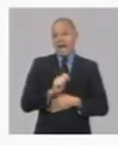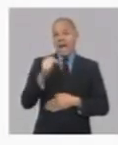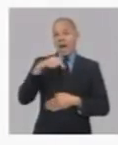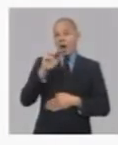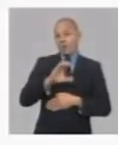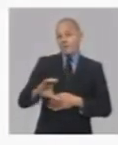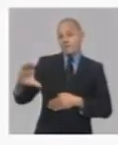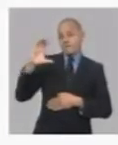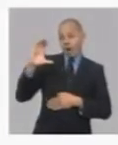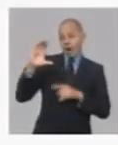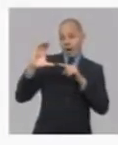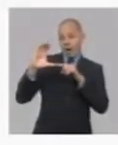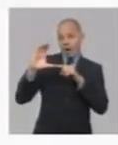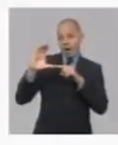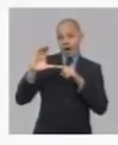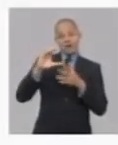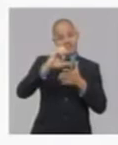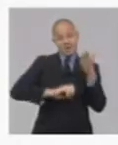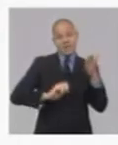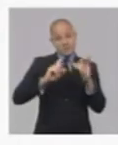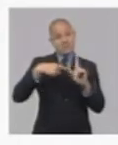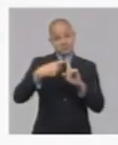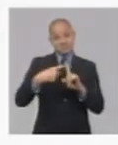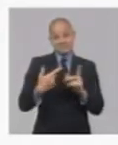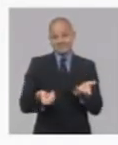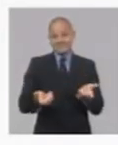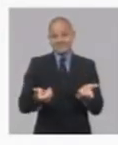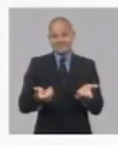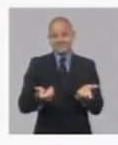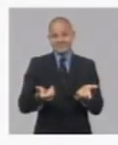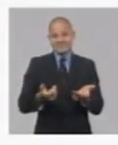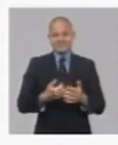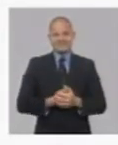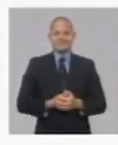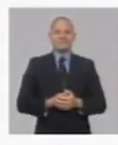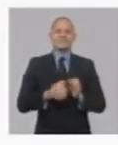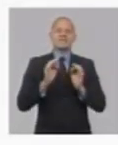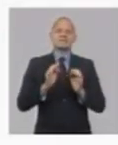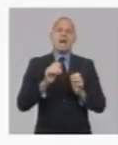remuneraciones salariales recibidas, es decir, todos aquellos ingresos que se